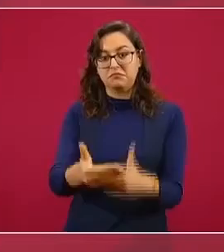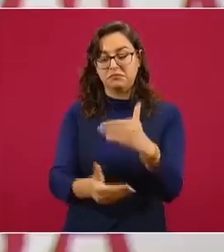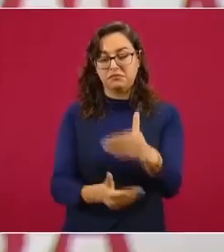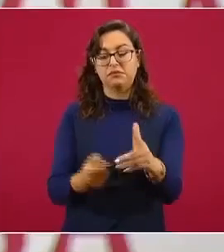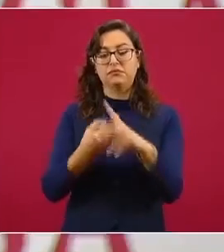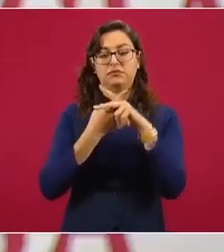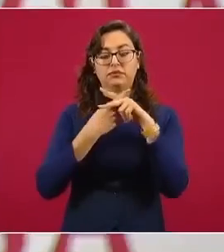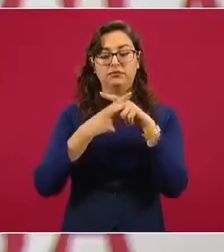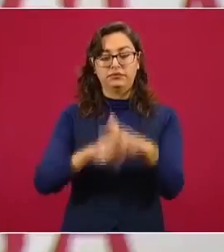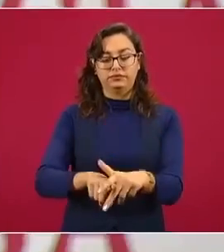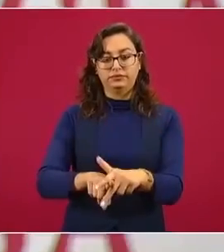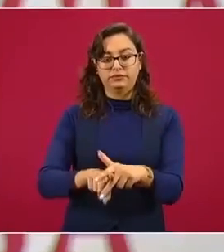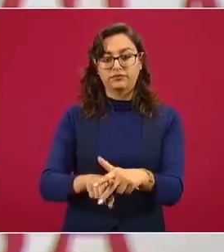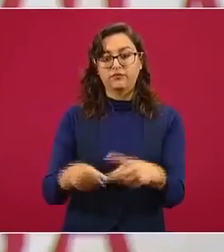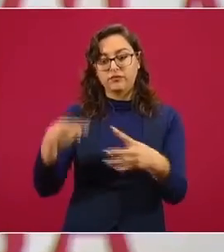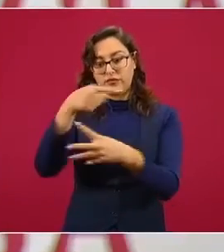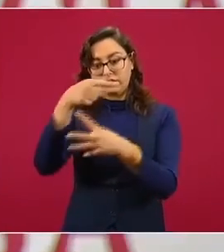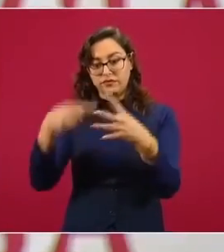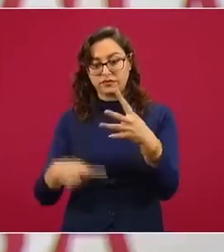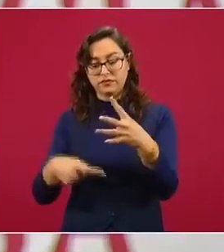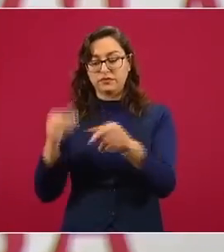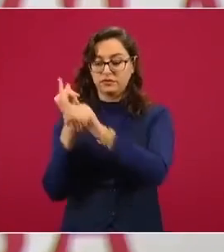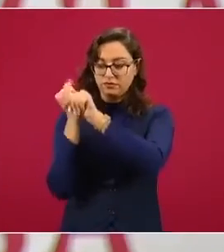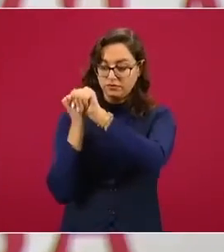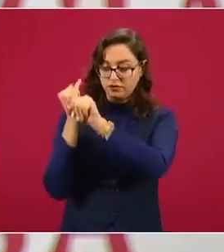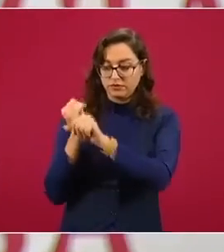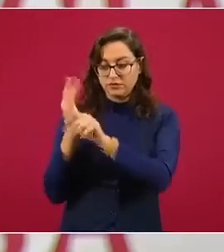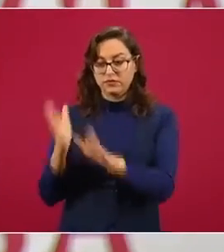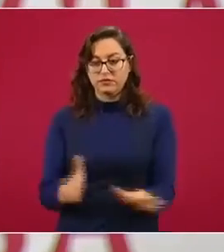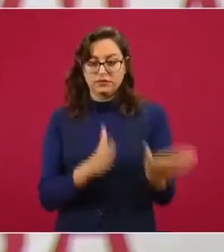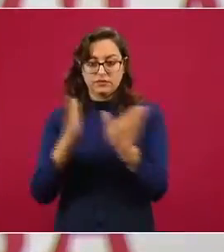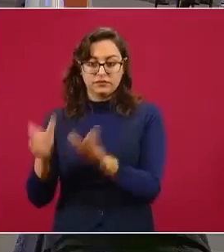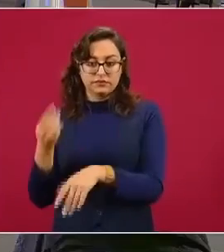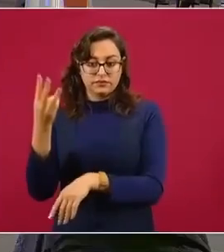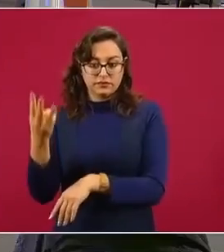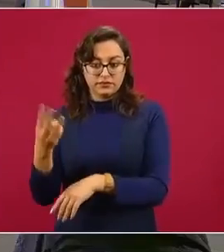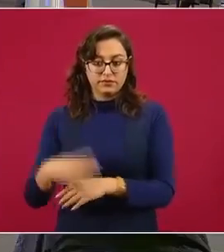semanas, en México habría 4 estudios fase 3.